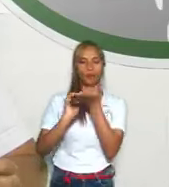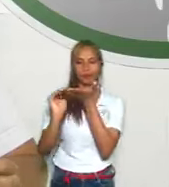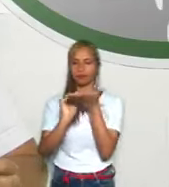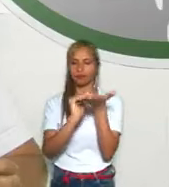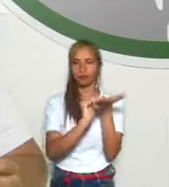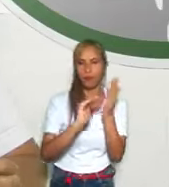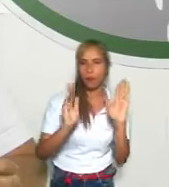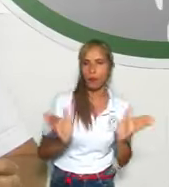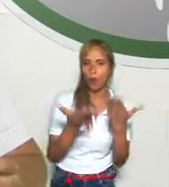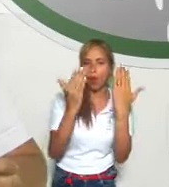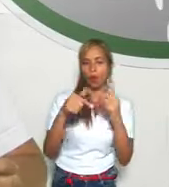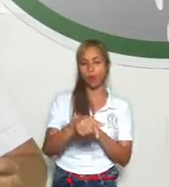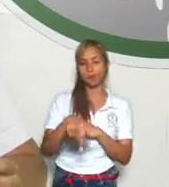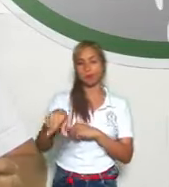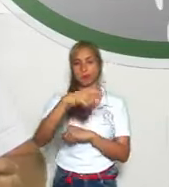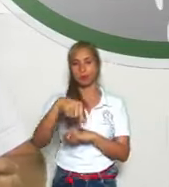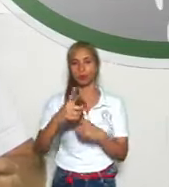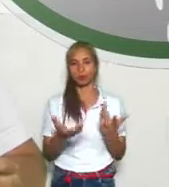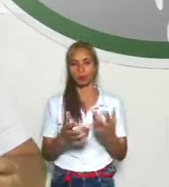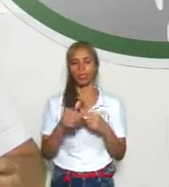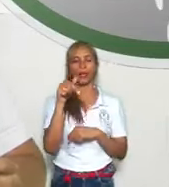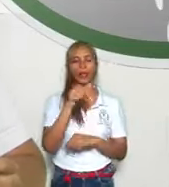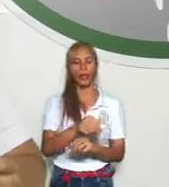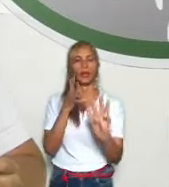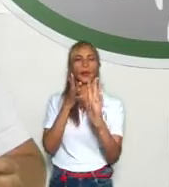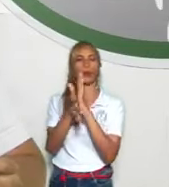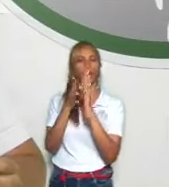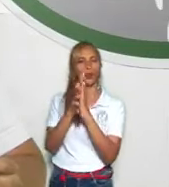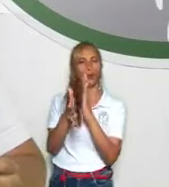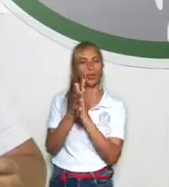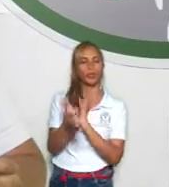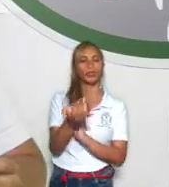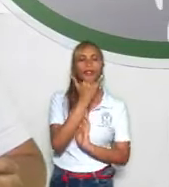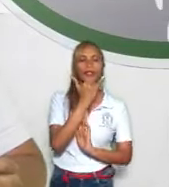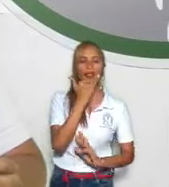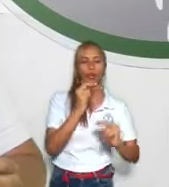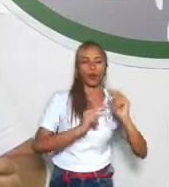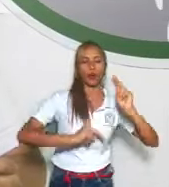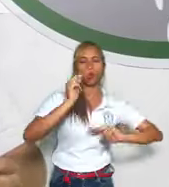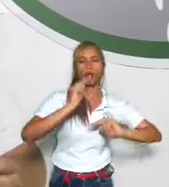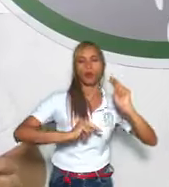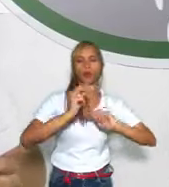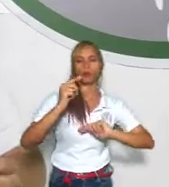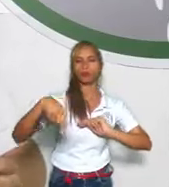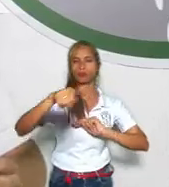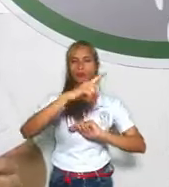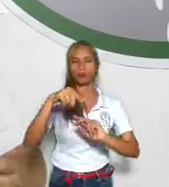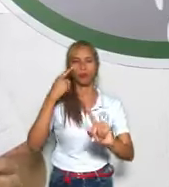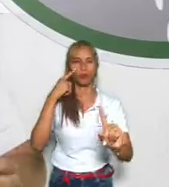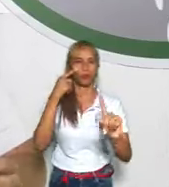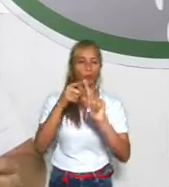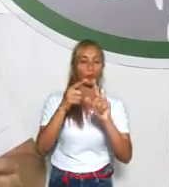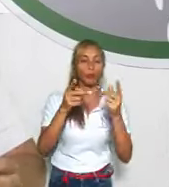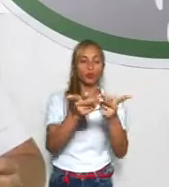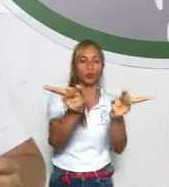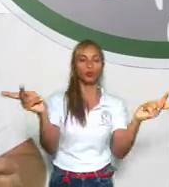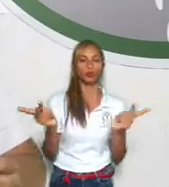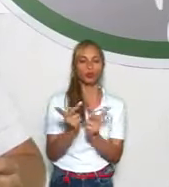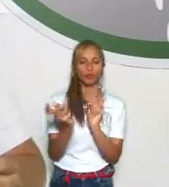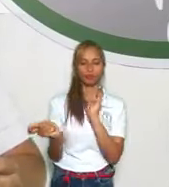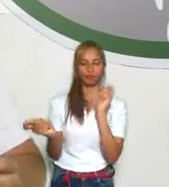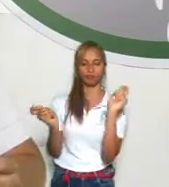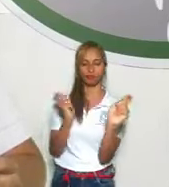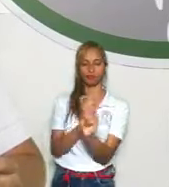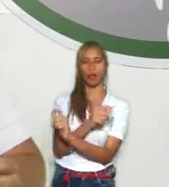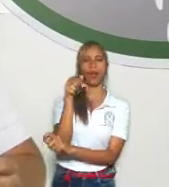municipio. Durante el encuentro se expusieron los pormenores de esta importante obra que busca convertir este espacio en un punto de referencia comercial